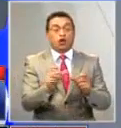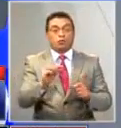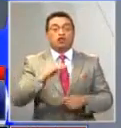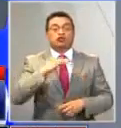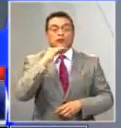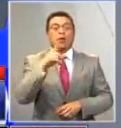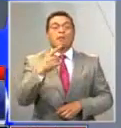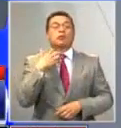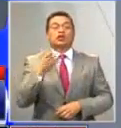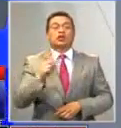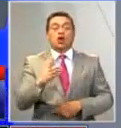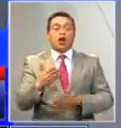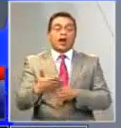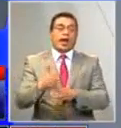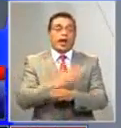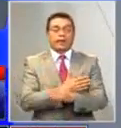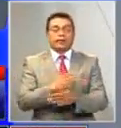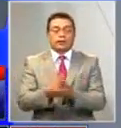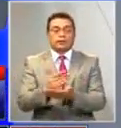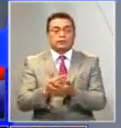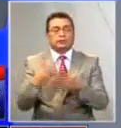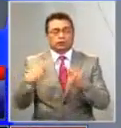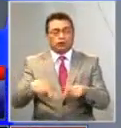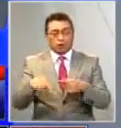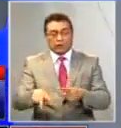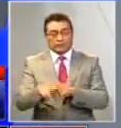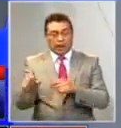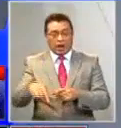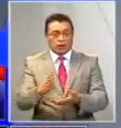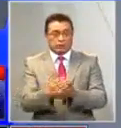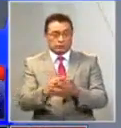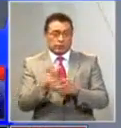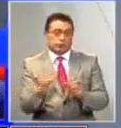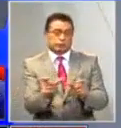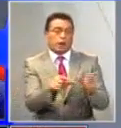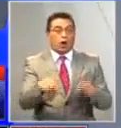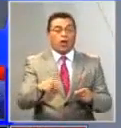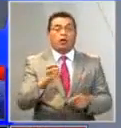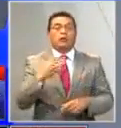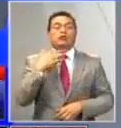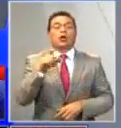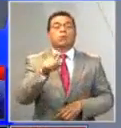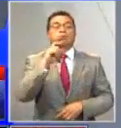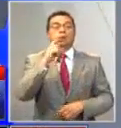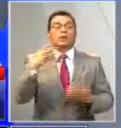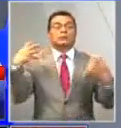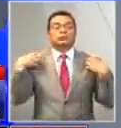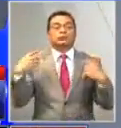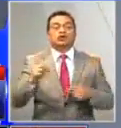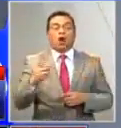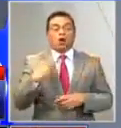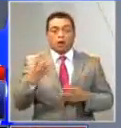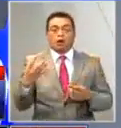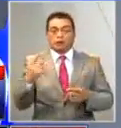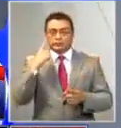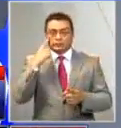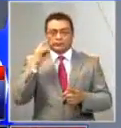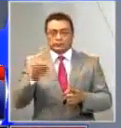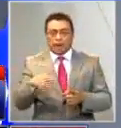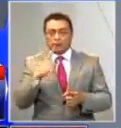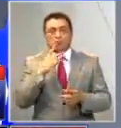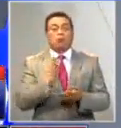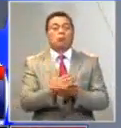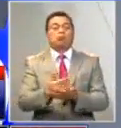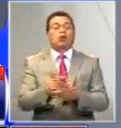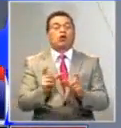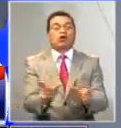tomaron medidas con anticipación, que hoy día ya se están tomando, y ¿quién no tomó esas medidas? ¿Quién fue el responsable de no haber tenido los sistemas